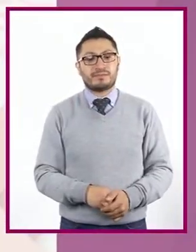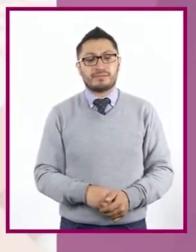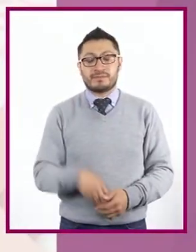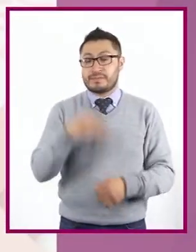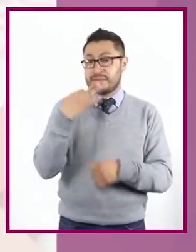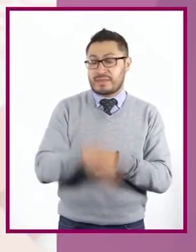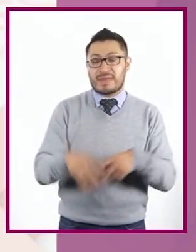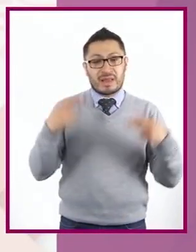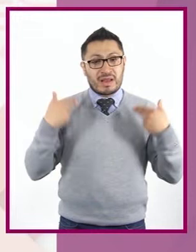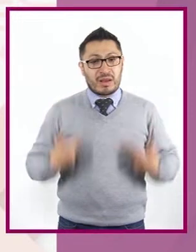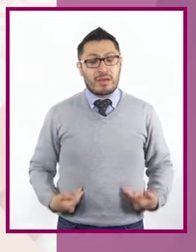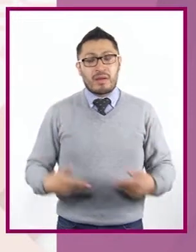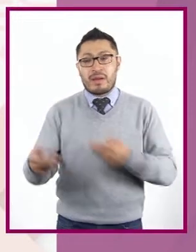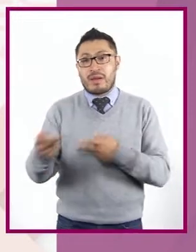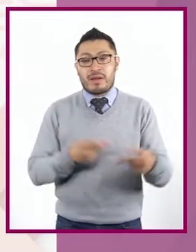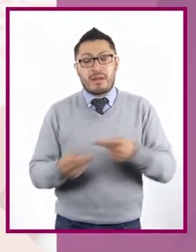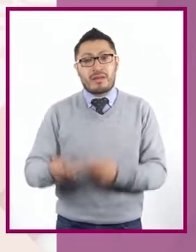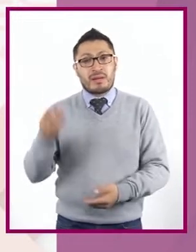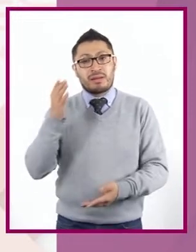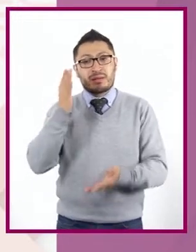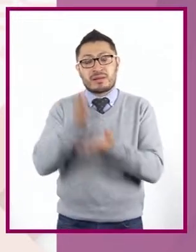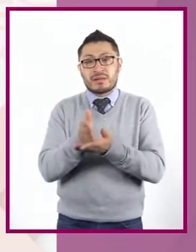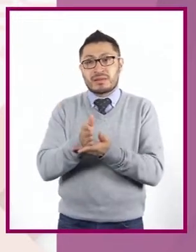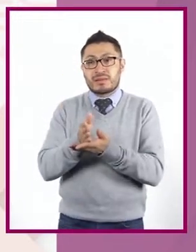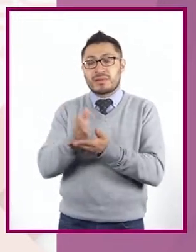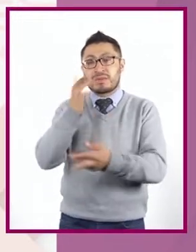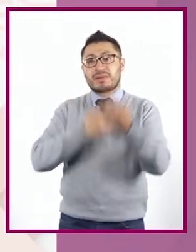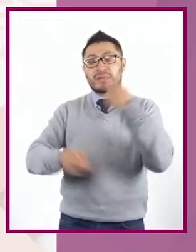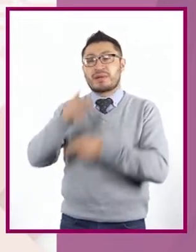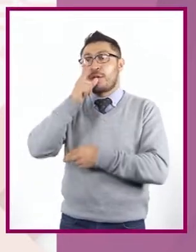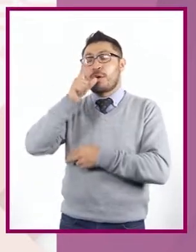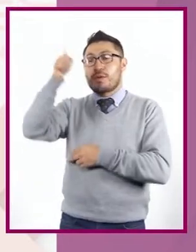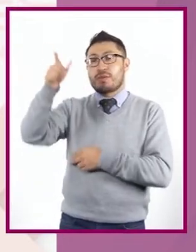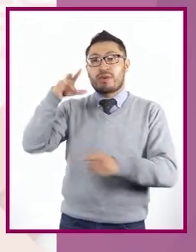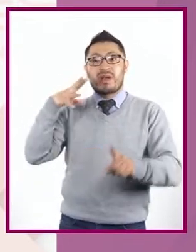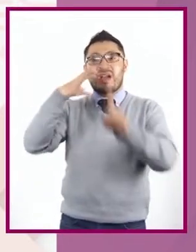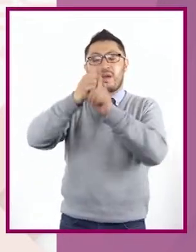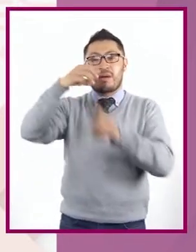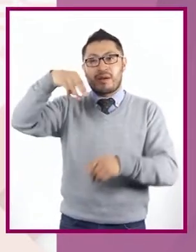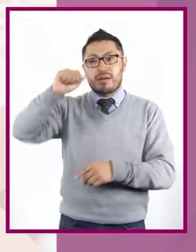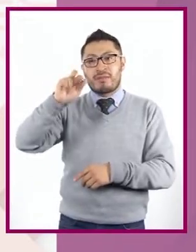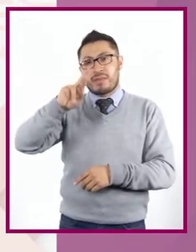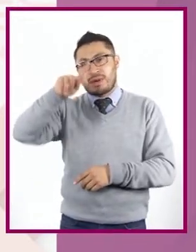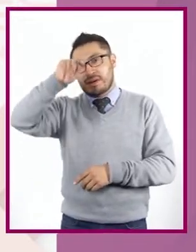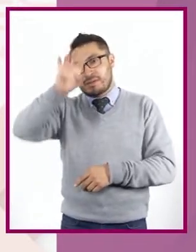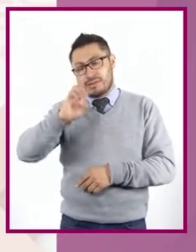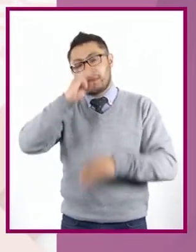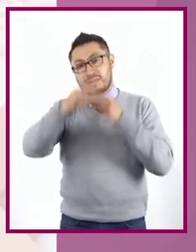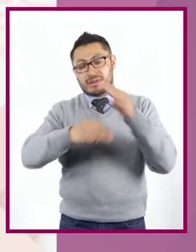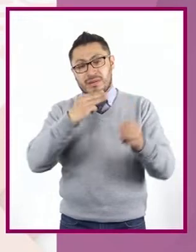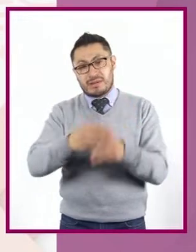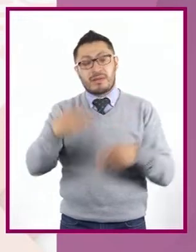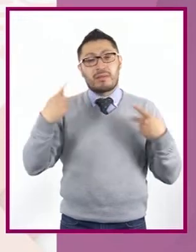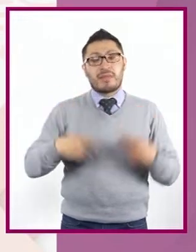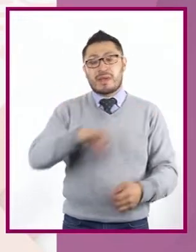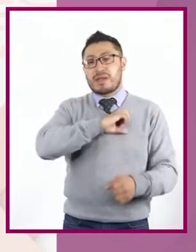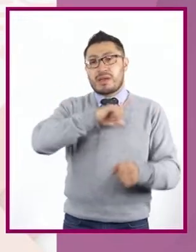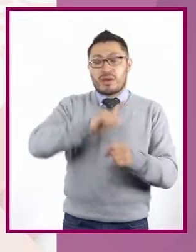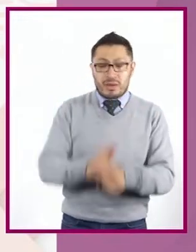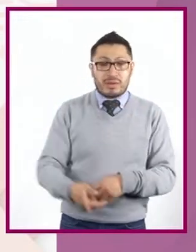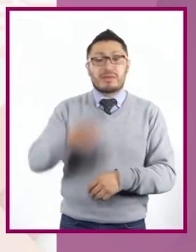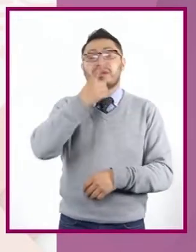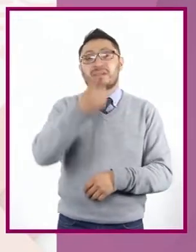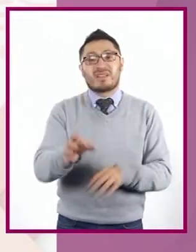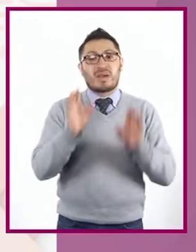Mientras la humanidad se prepara para regresar a la Luna y conquistar Marte, los expertos advierten sobre los riesgosos